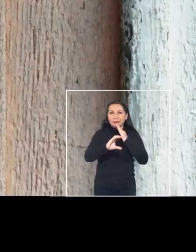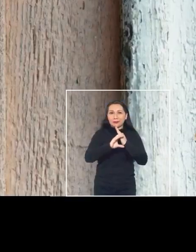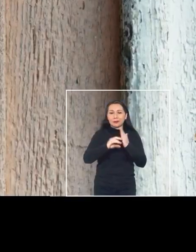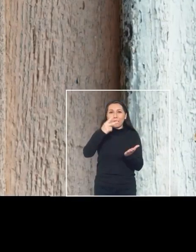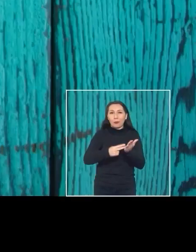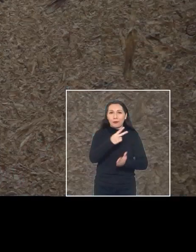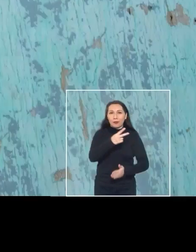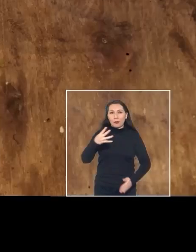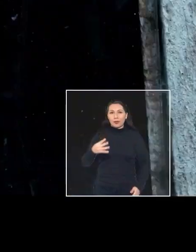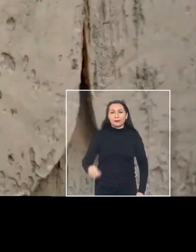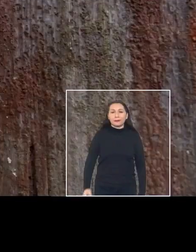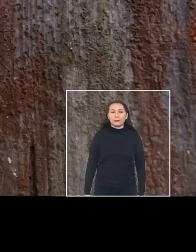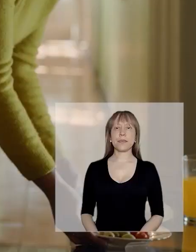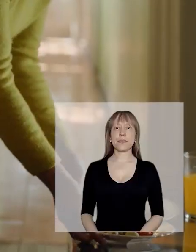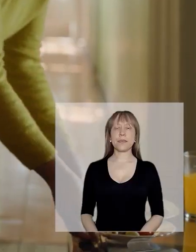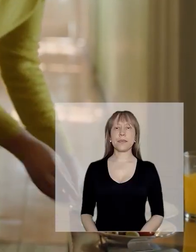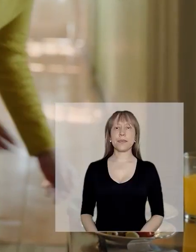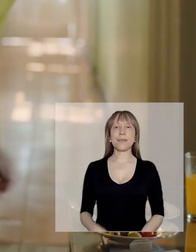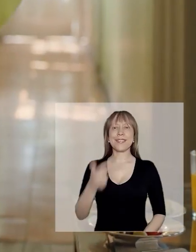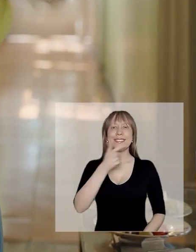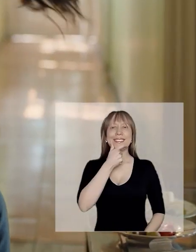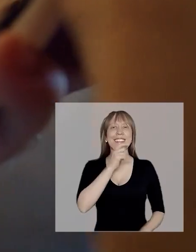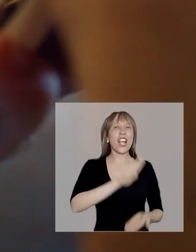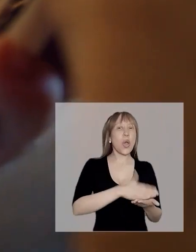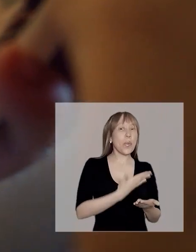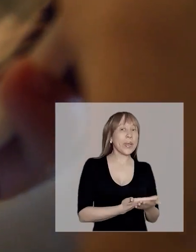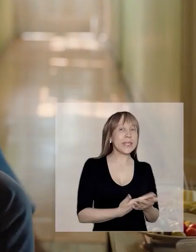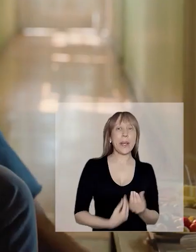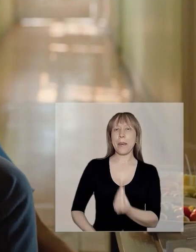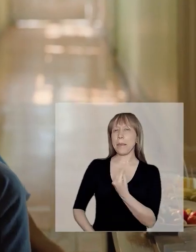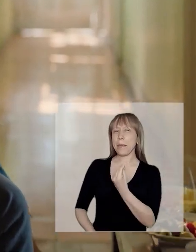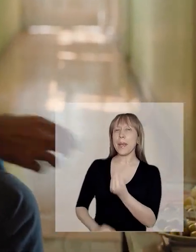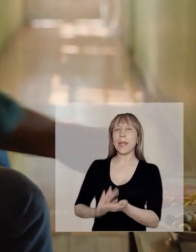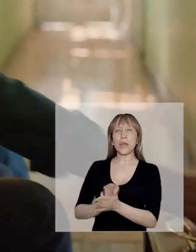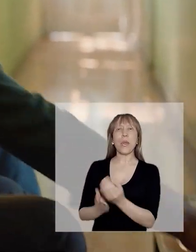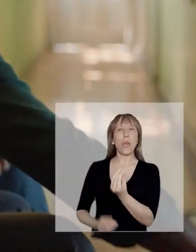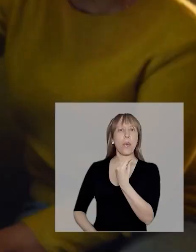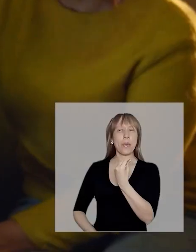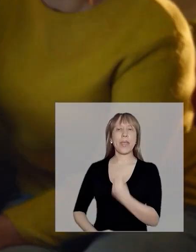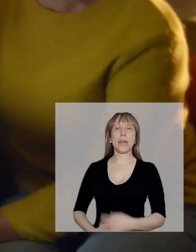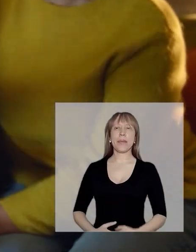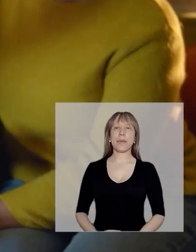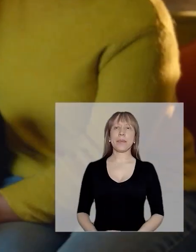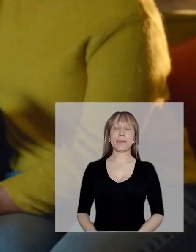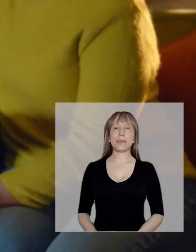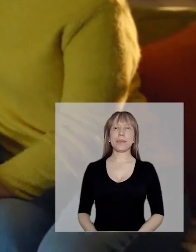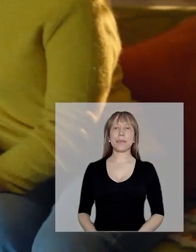al censo 2024 bien todo bienos